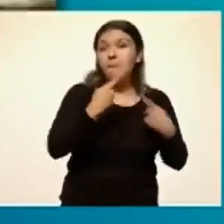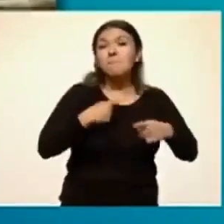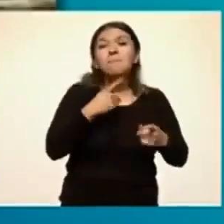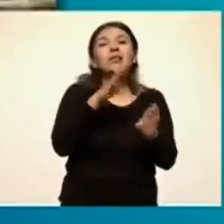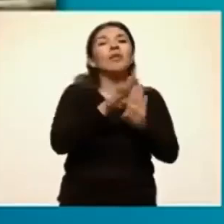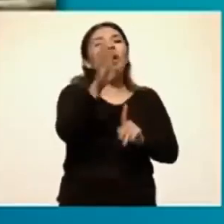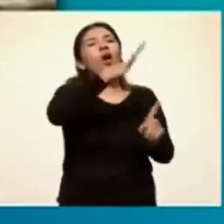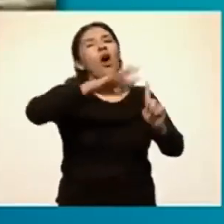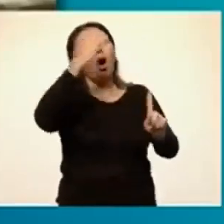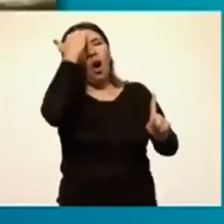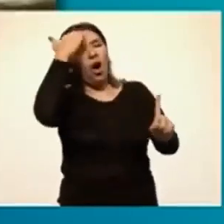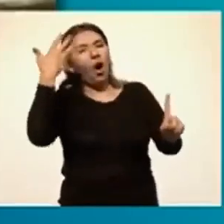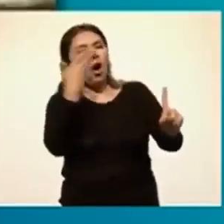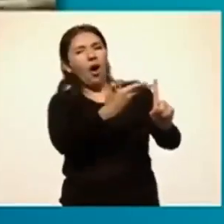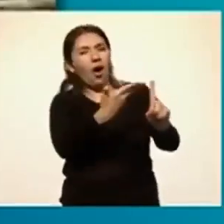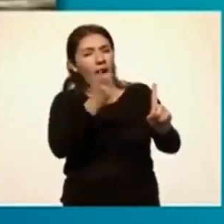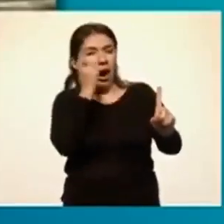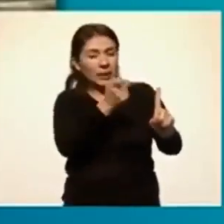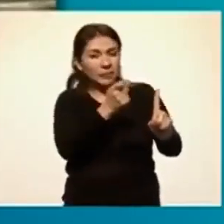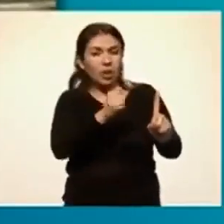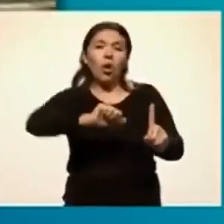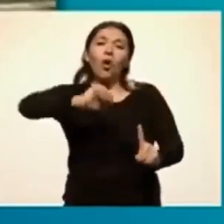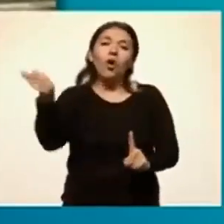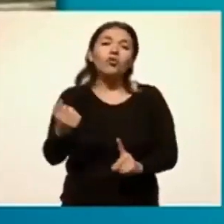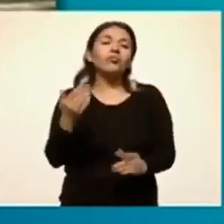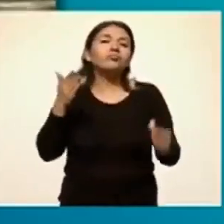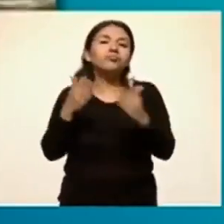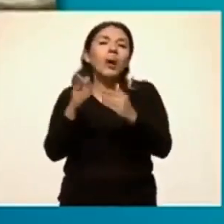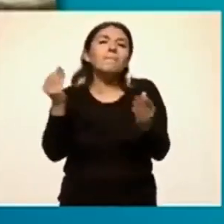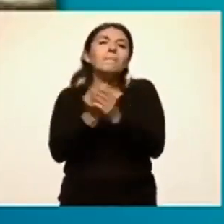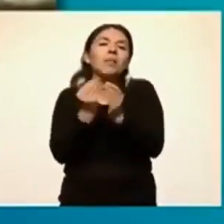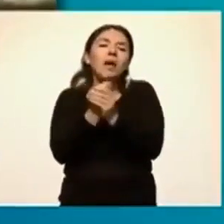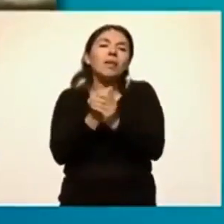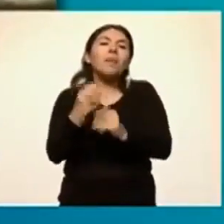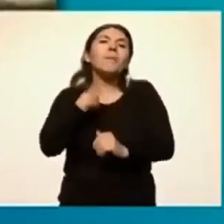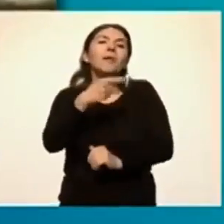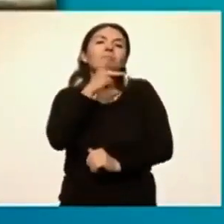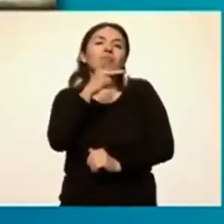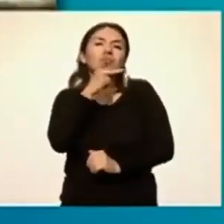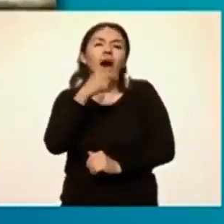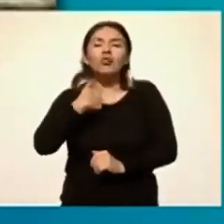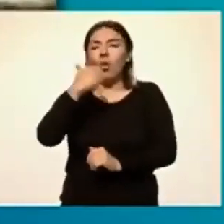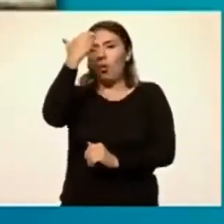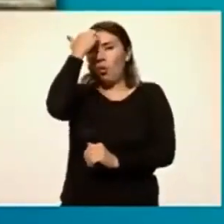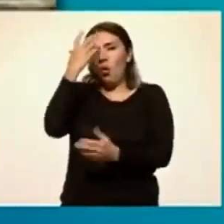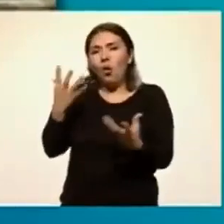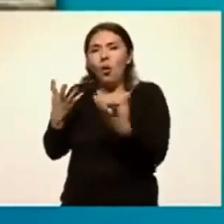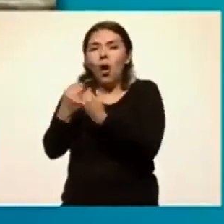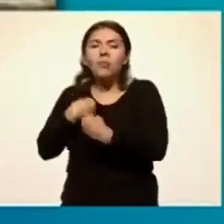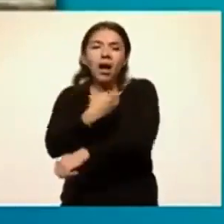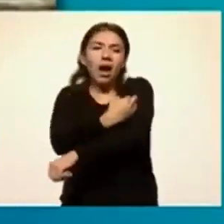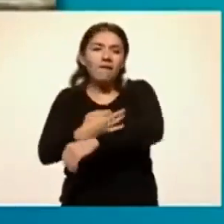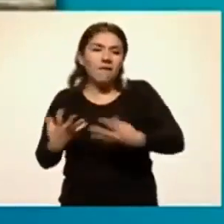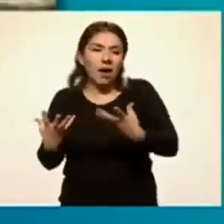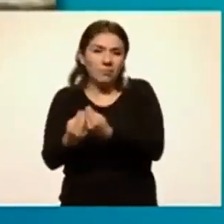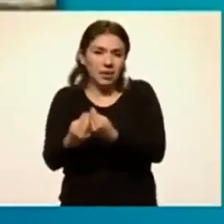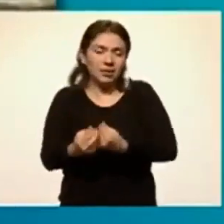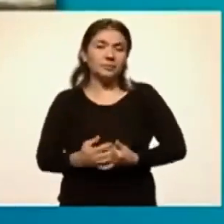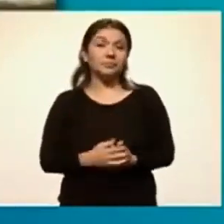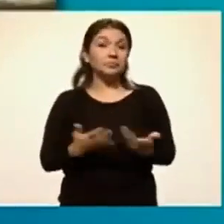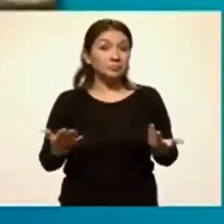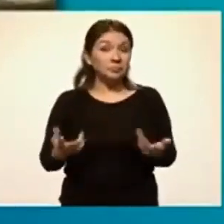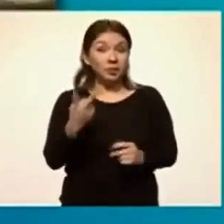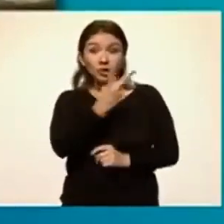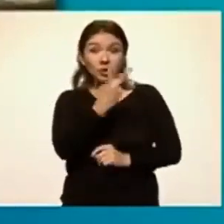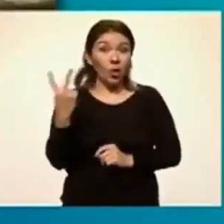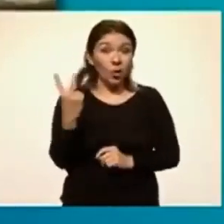pública conocida socialmente, y por otro lado la persona privada, la persona que yo solamente conocí junto con mi familia.